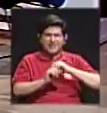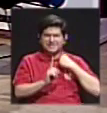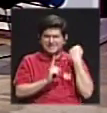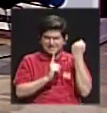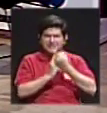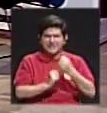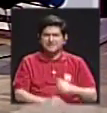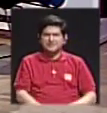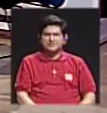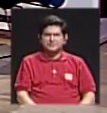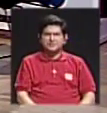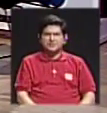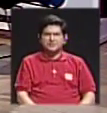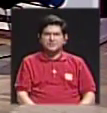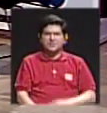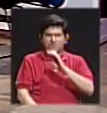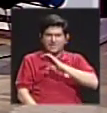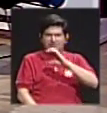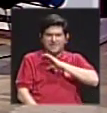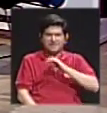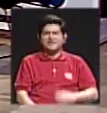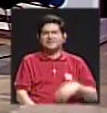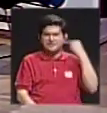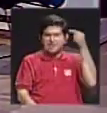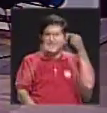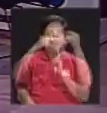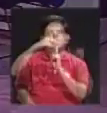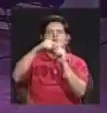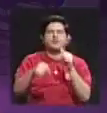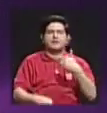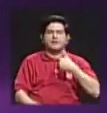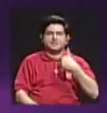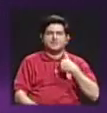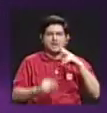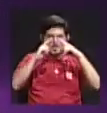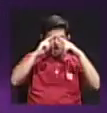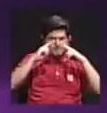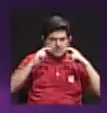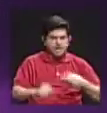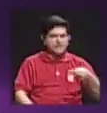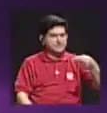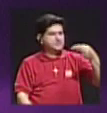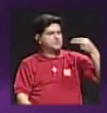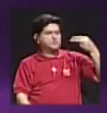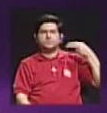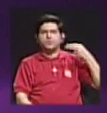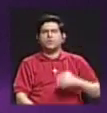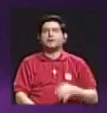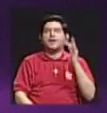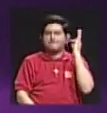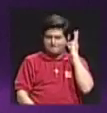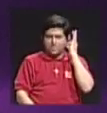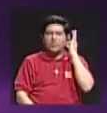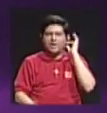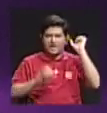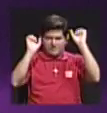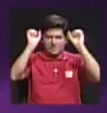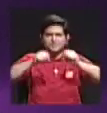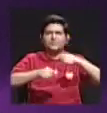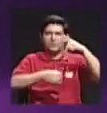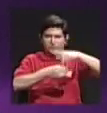condición de confesionalidad del Estado costarricense? Si revisamos la historia, las mujeres